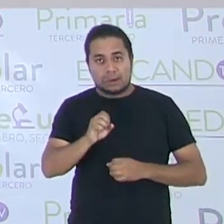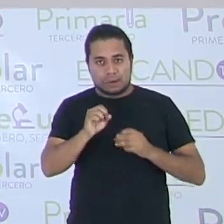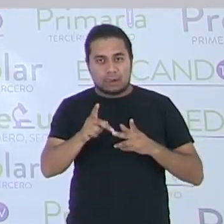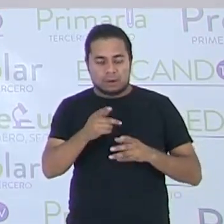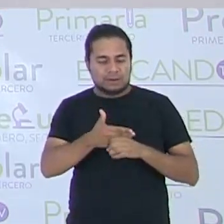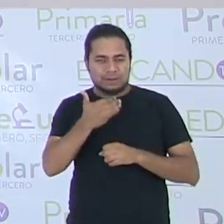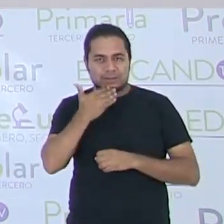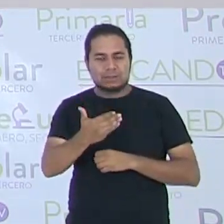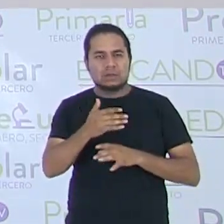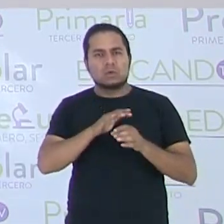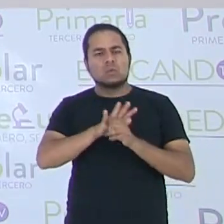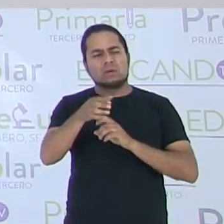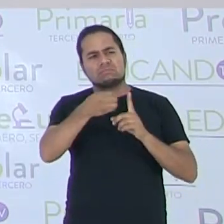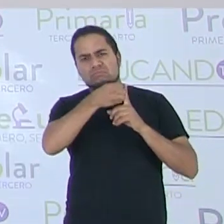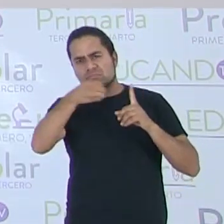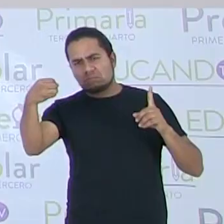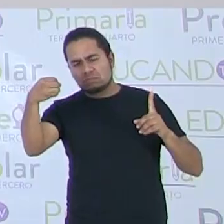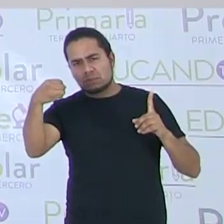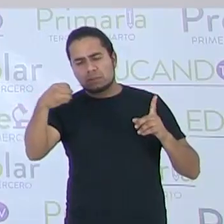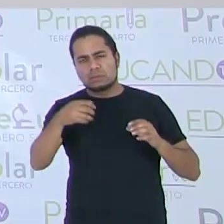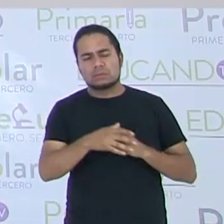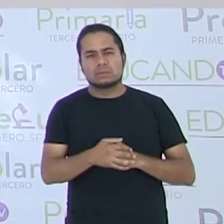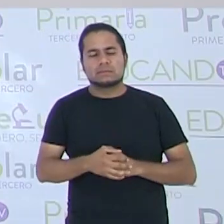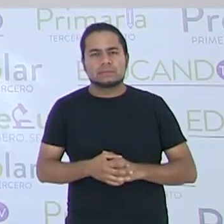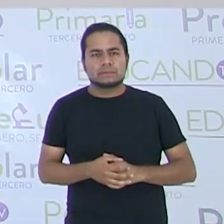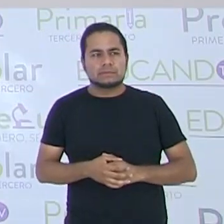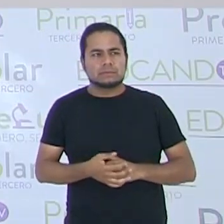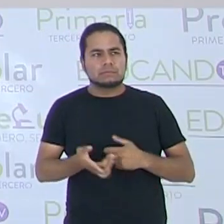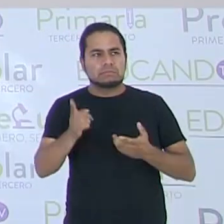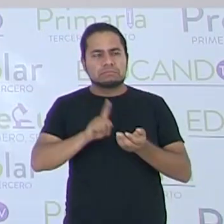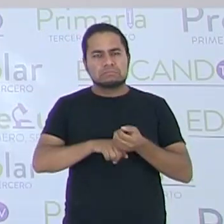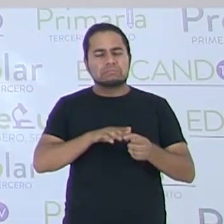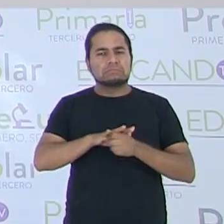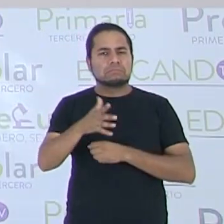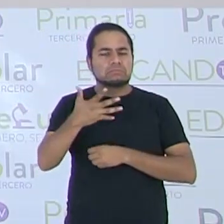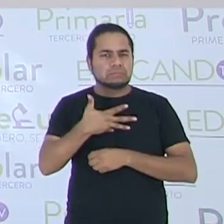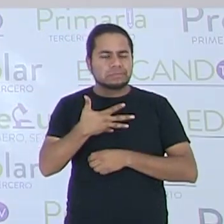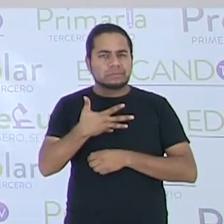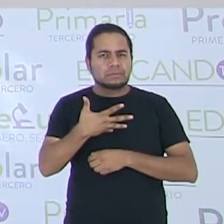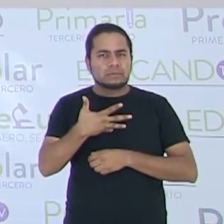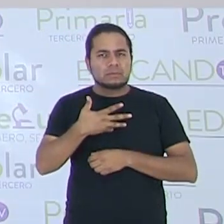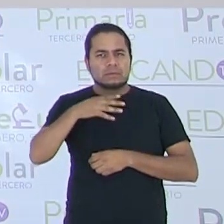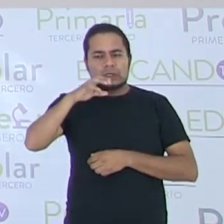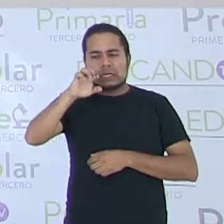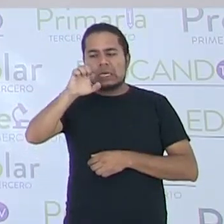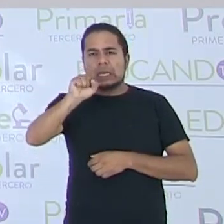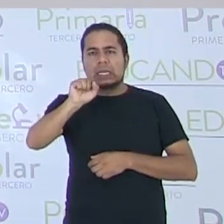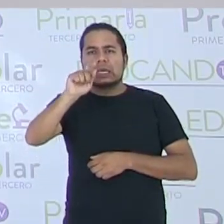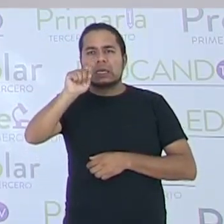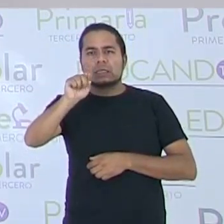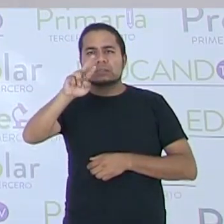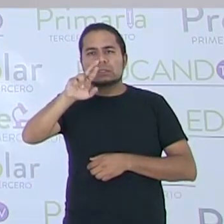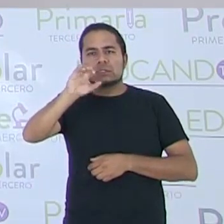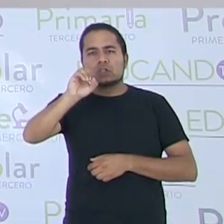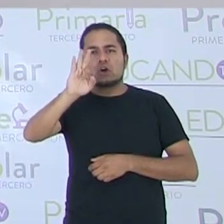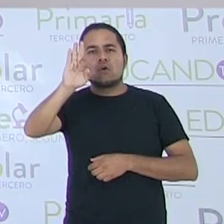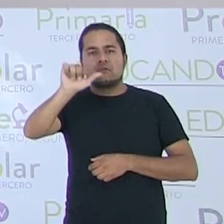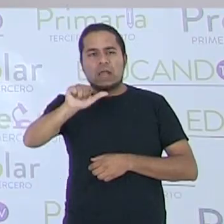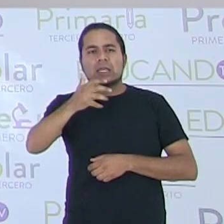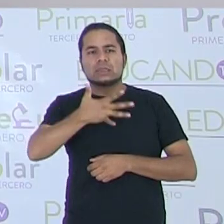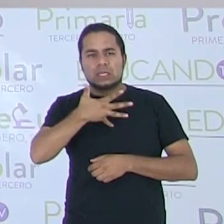Muy bien. ¿Cuál es su estructura? Pues su estructura son las estrofas.